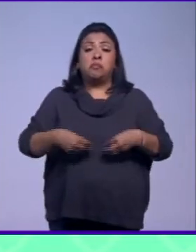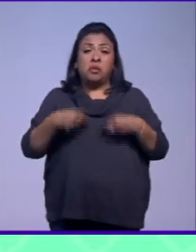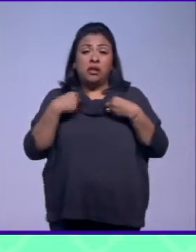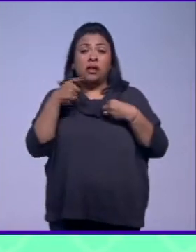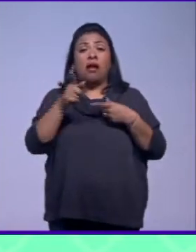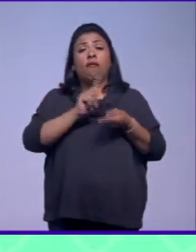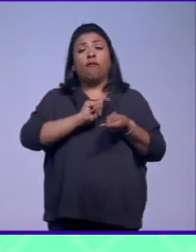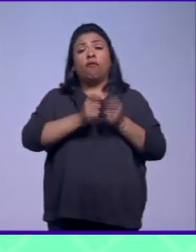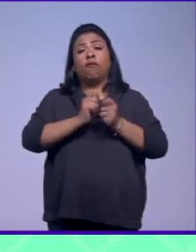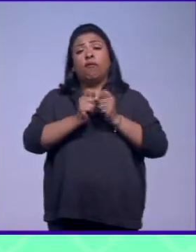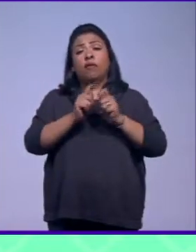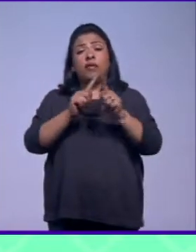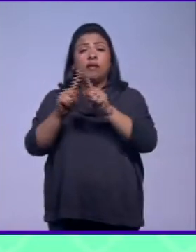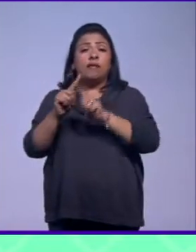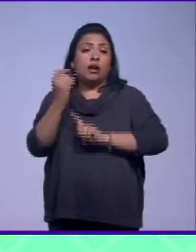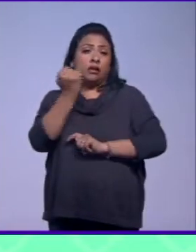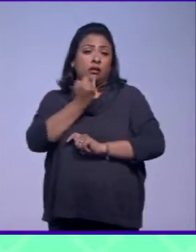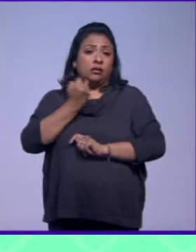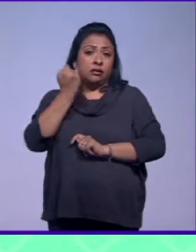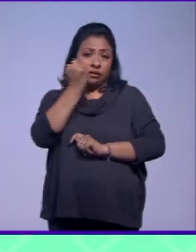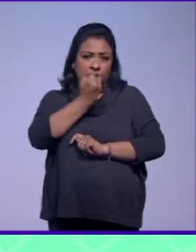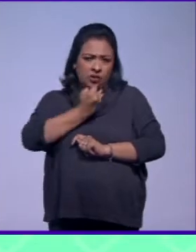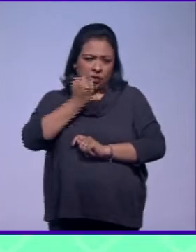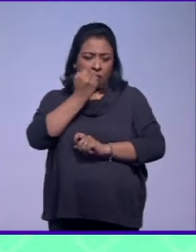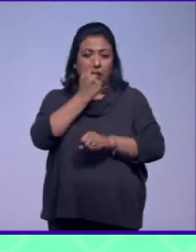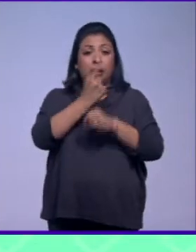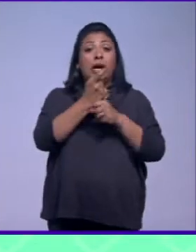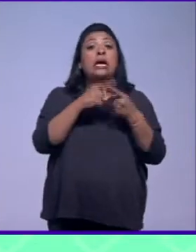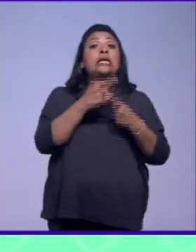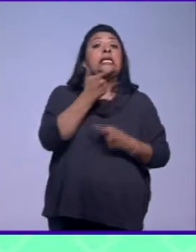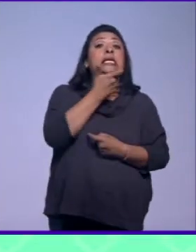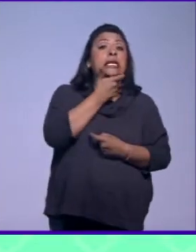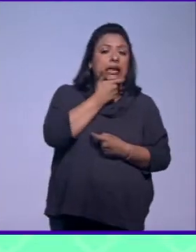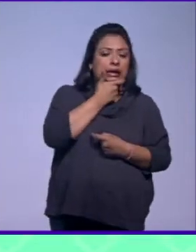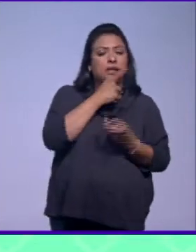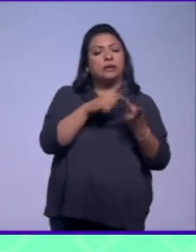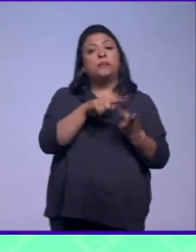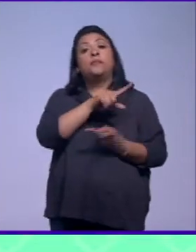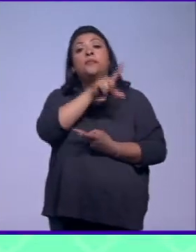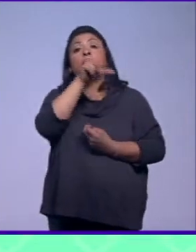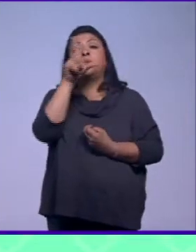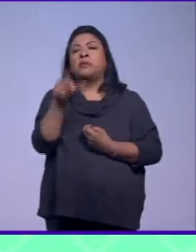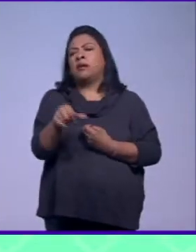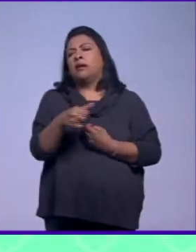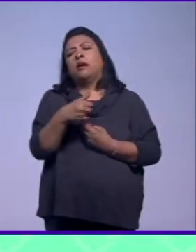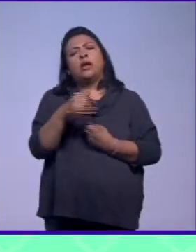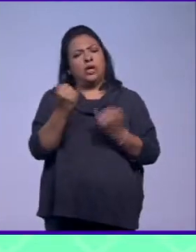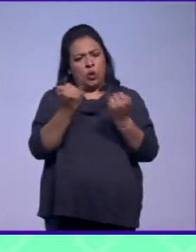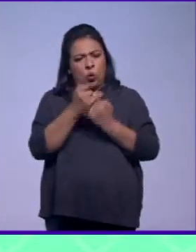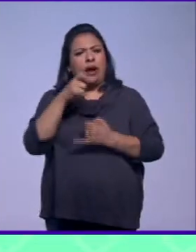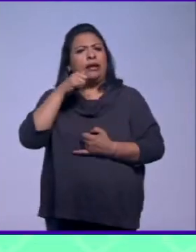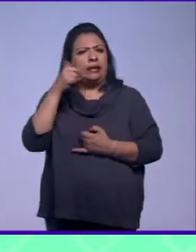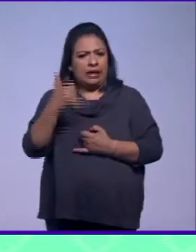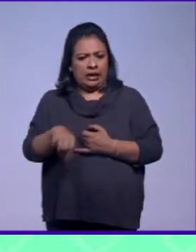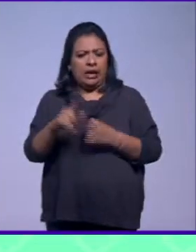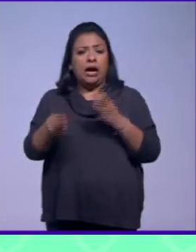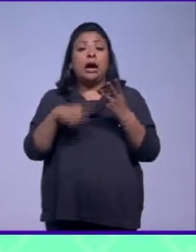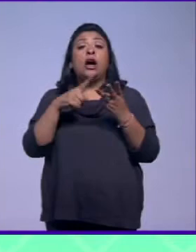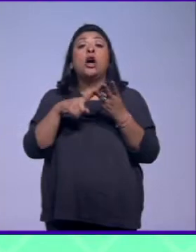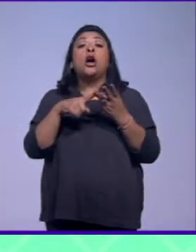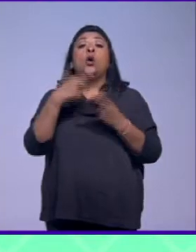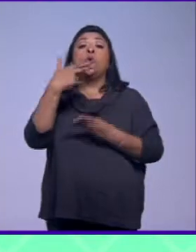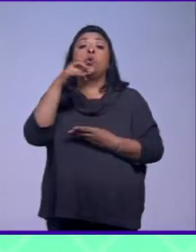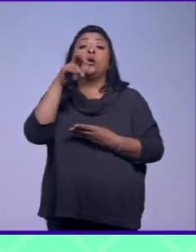traductor de muchas lenguas primero del inglés y luego de también del italiano y luego del